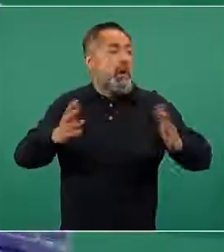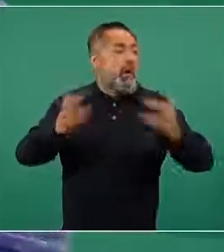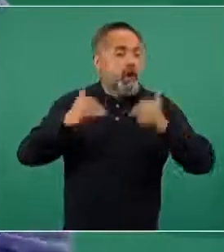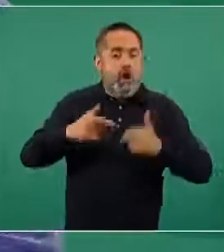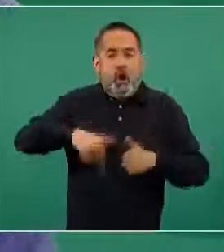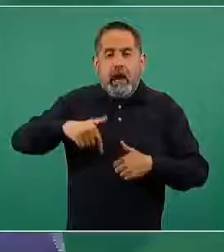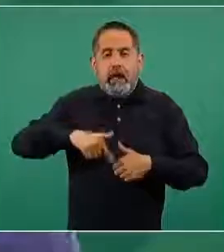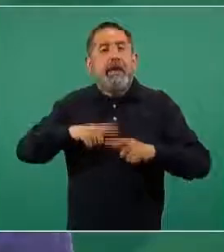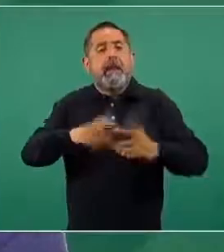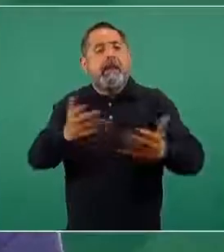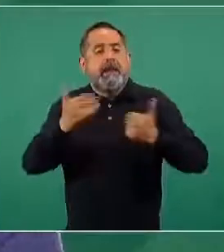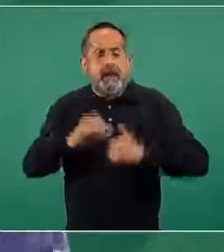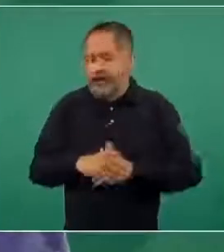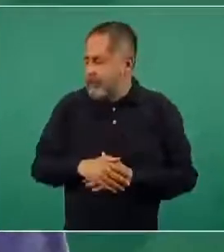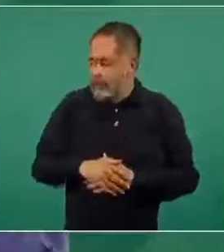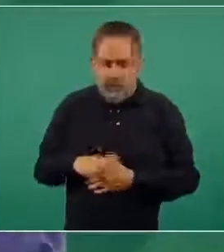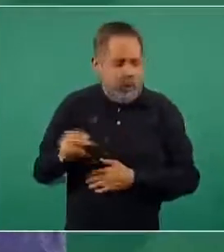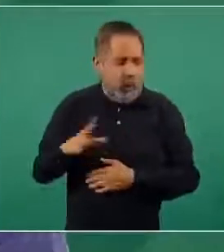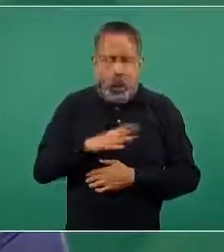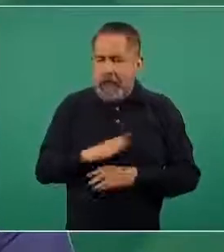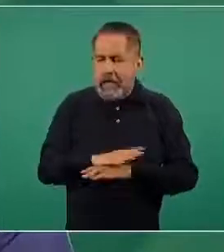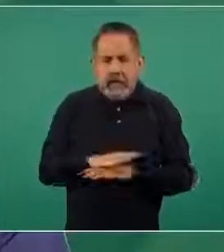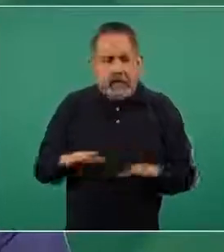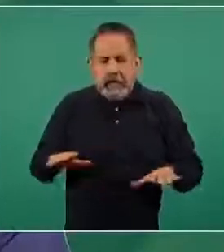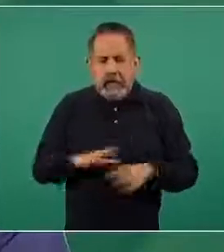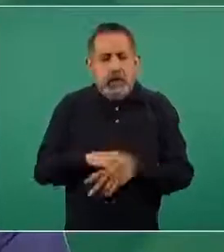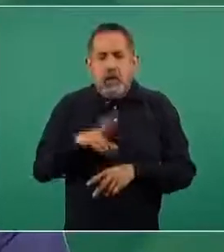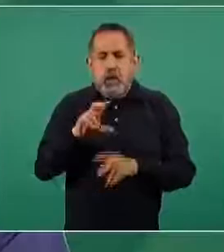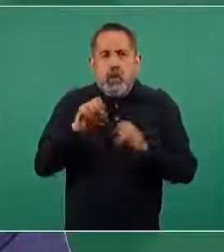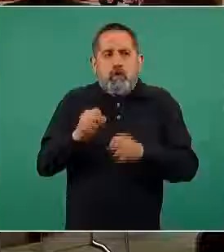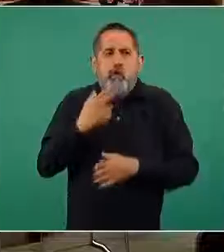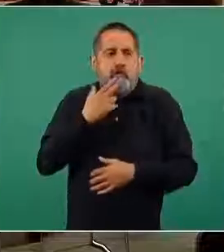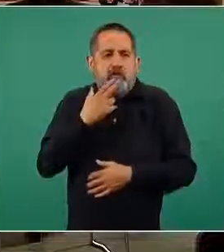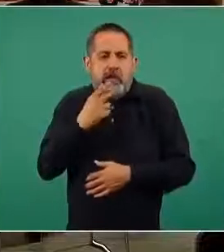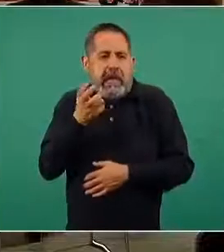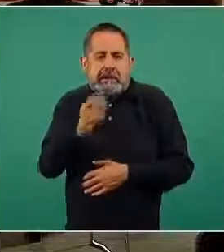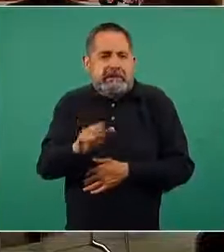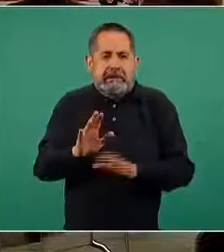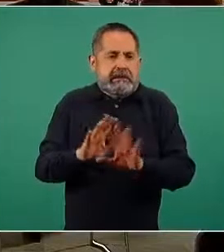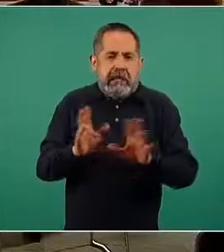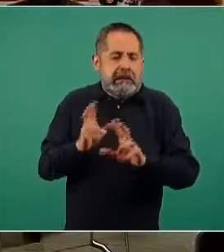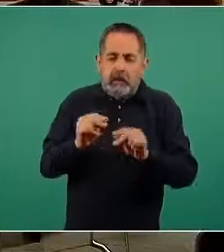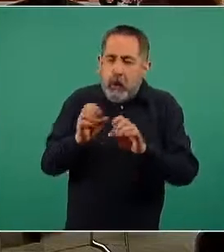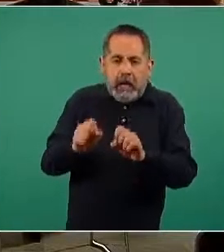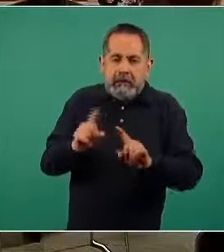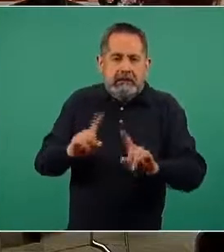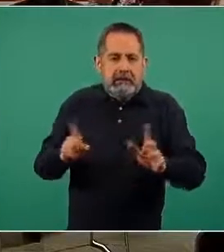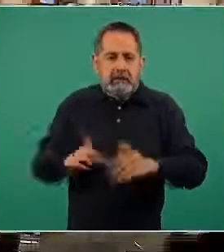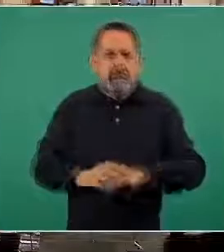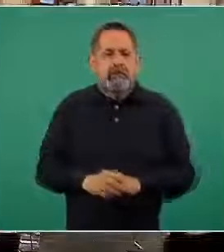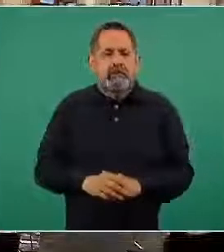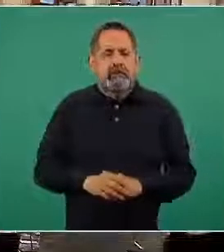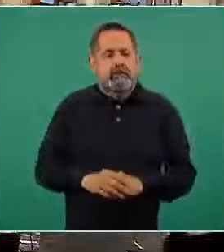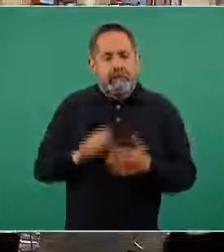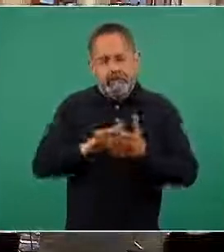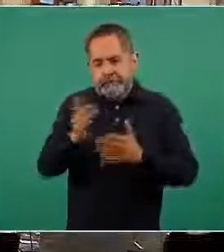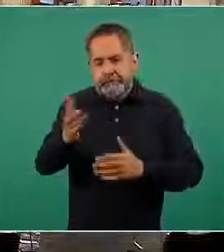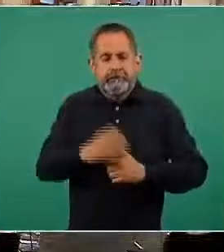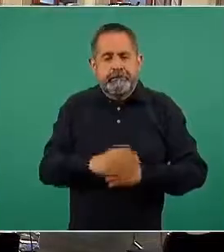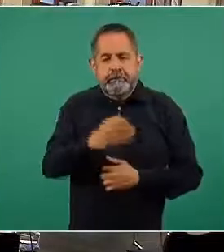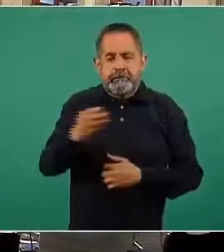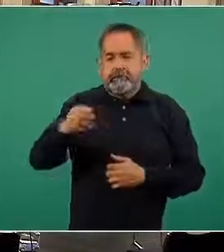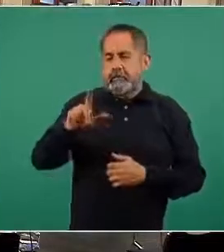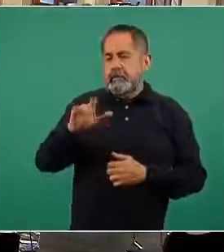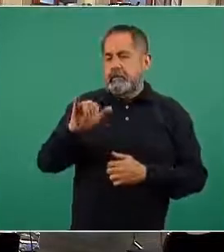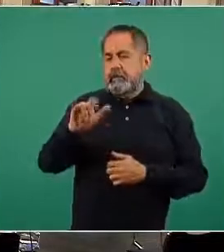decir dónde vayan. No va a ocurrir eso porque eso no es práctico para el proceso de investigación. Muchas gracias. Liliana Noble de